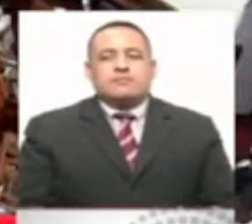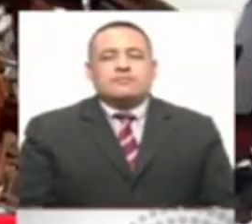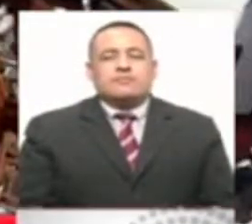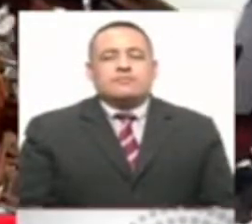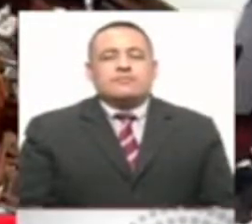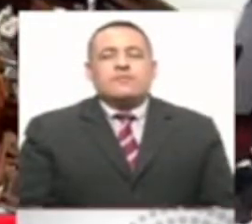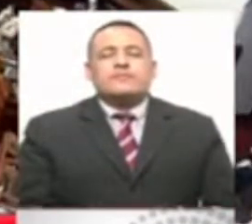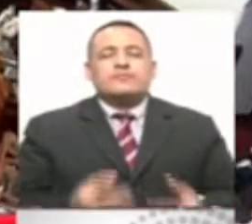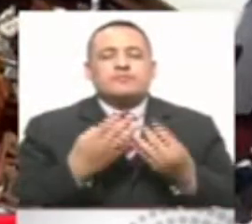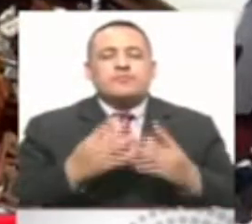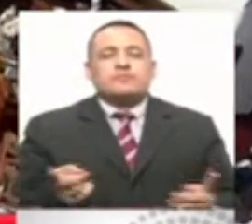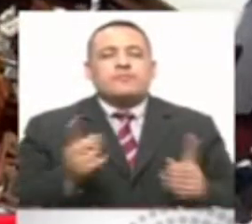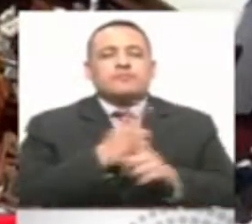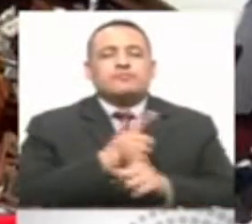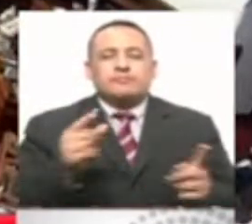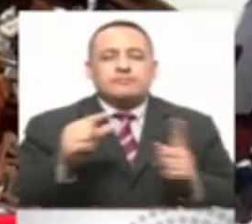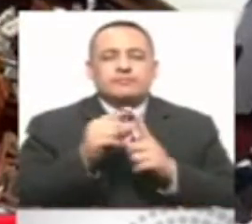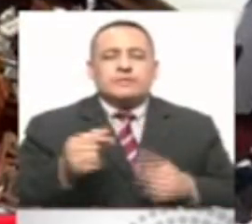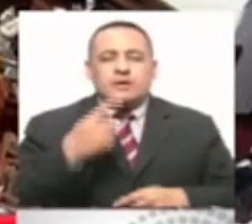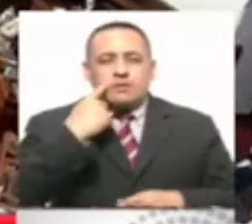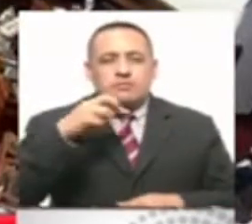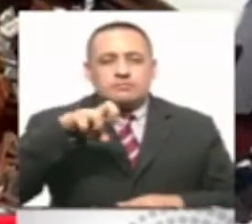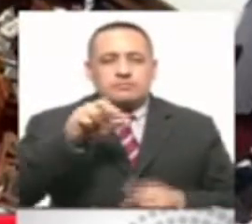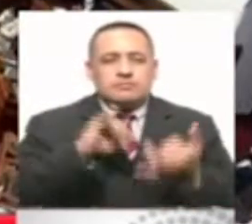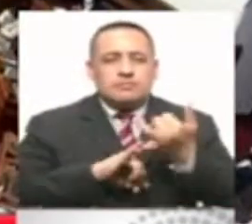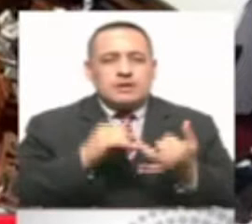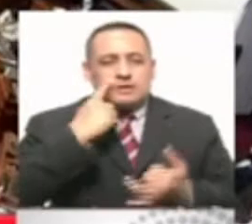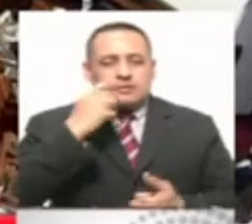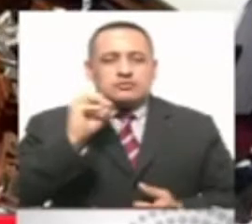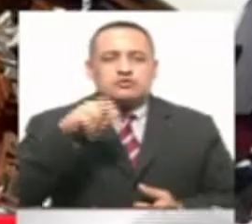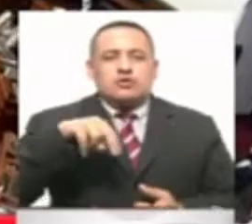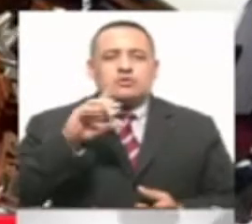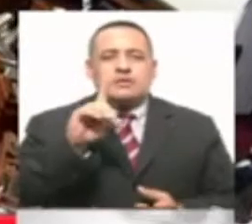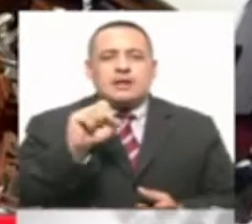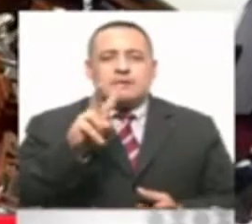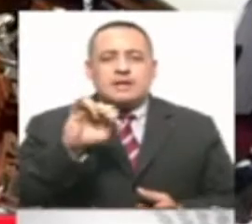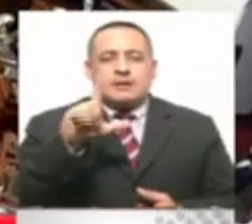observando. Tiene la palabra el congresista Pasión Dávila.